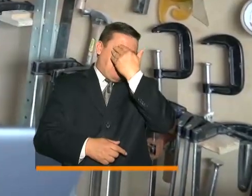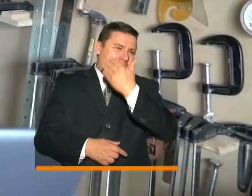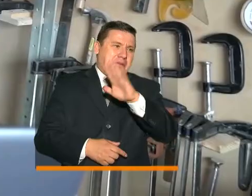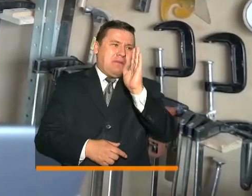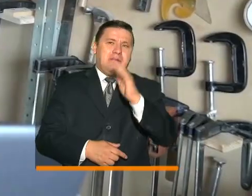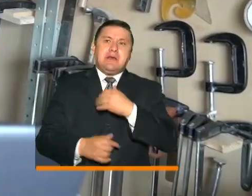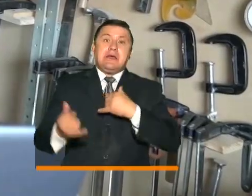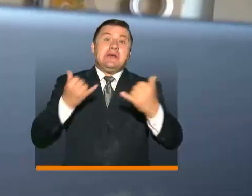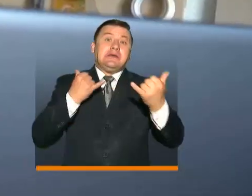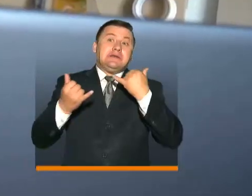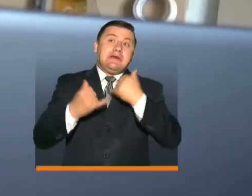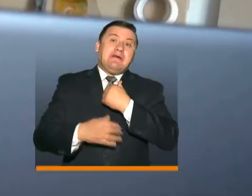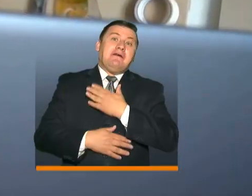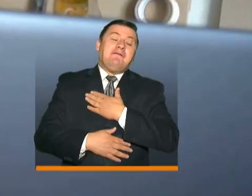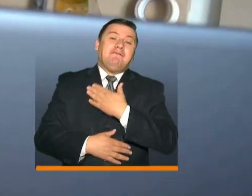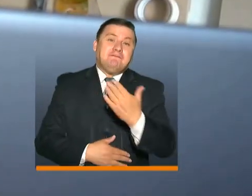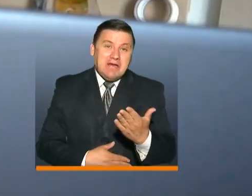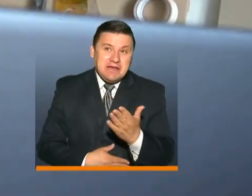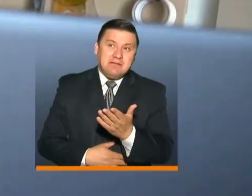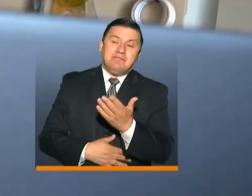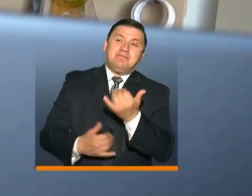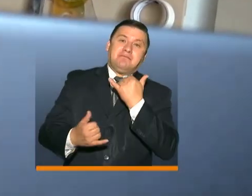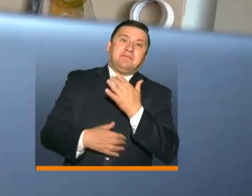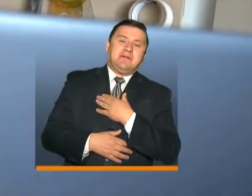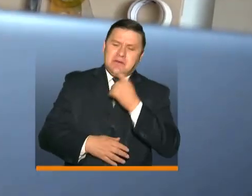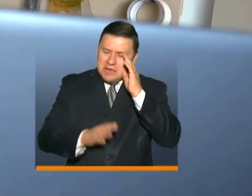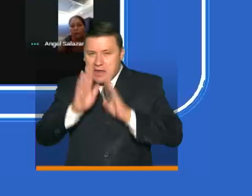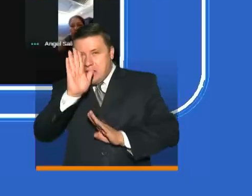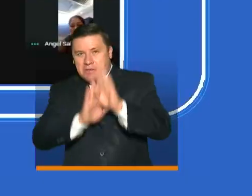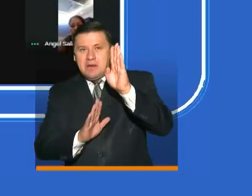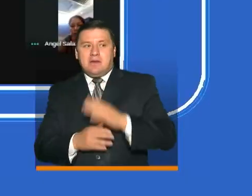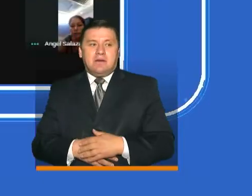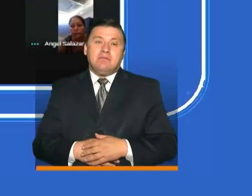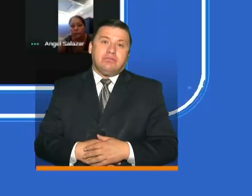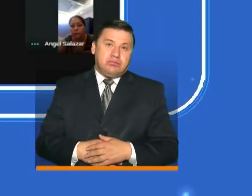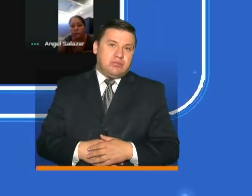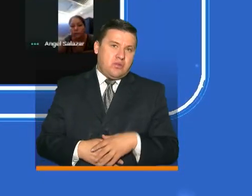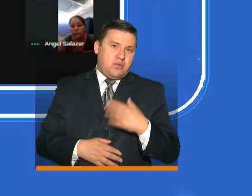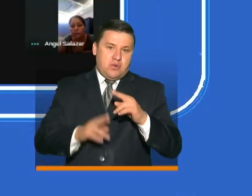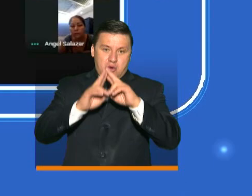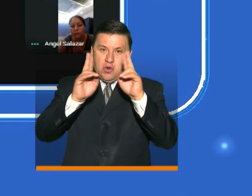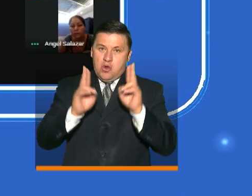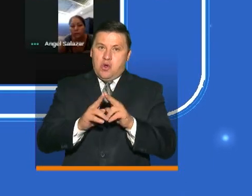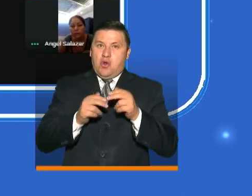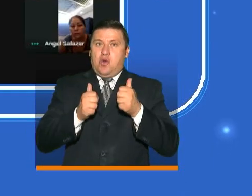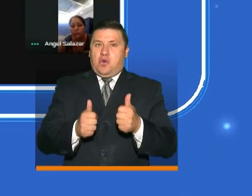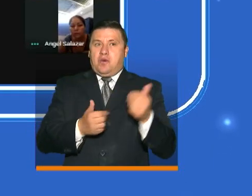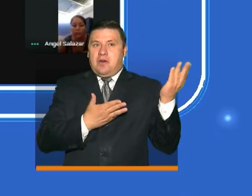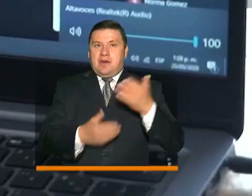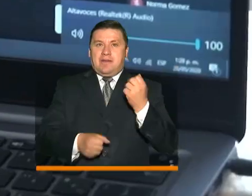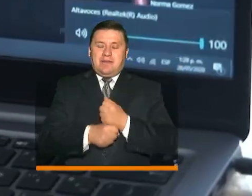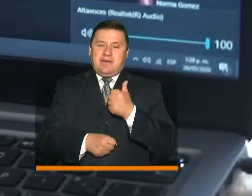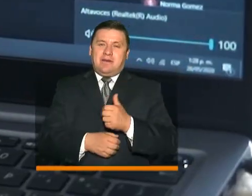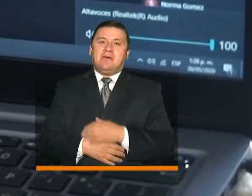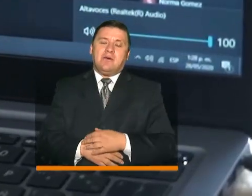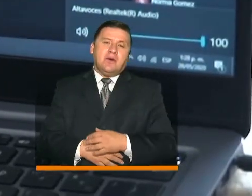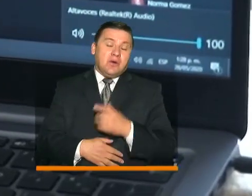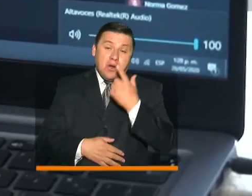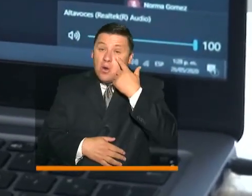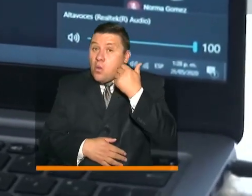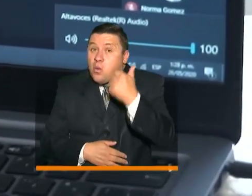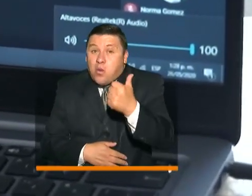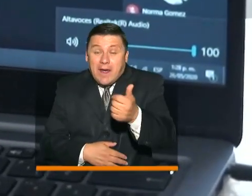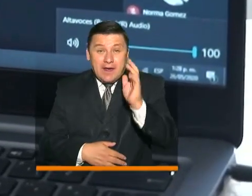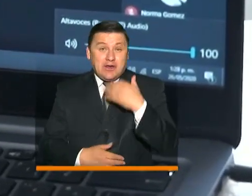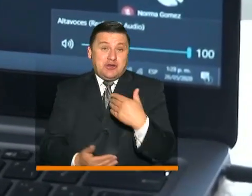que lo llaman a uno hasta para felicitarlo por el emprendimiento. El internet ha trabajado supremamente bien aquí en mi casa. Ha sido muy bueno porque